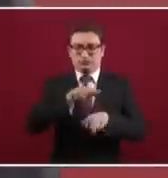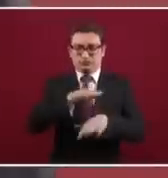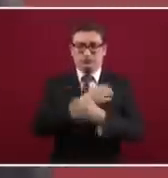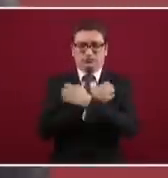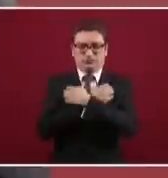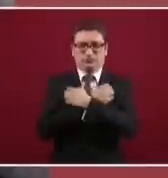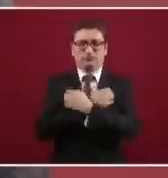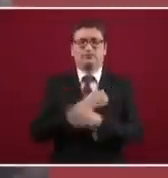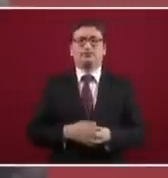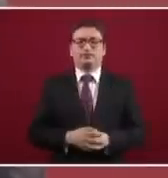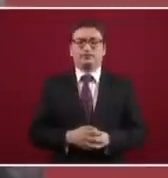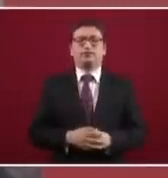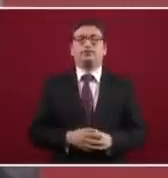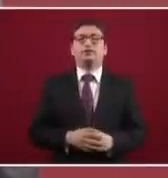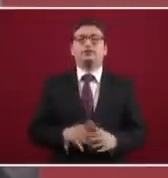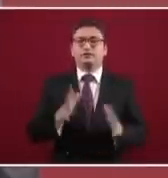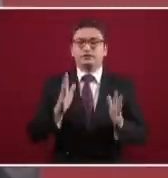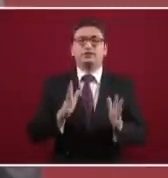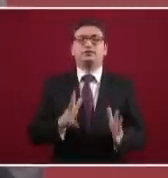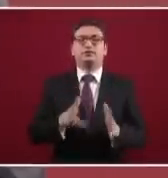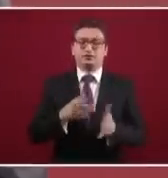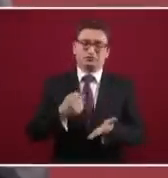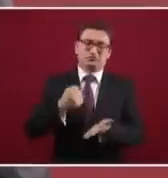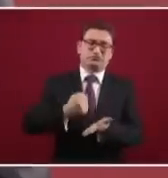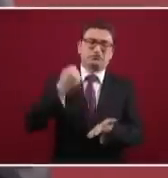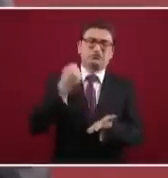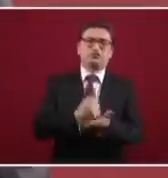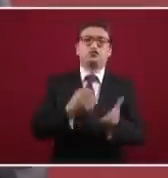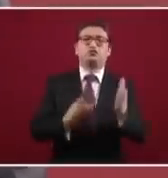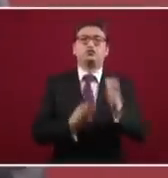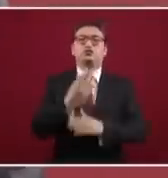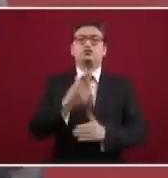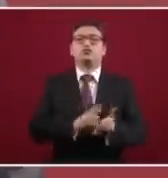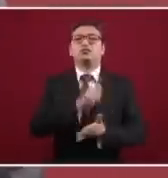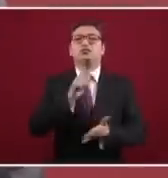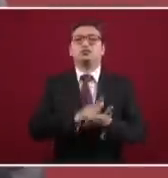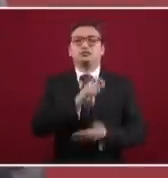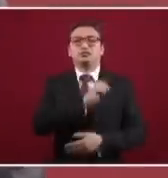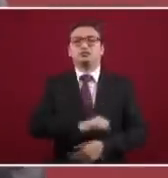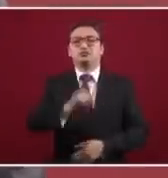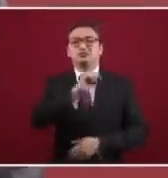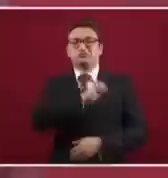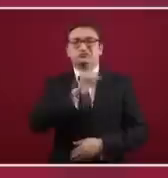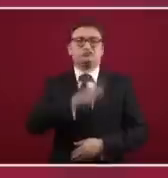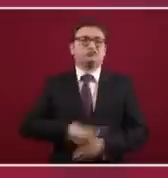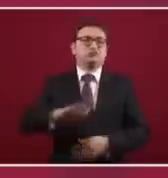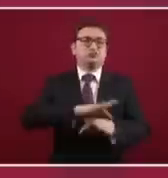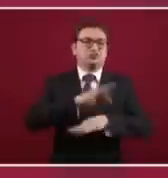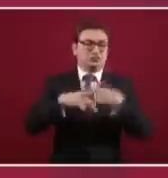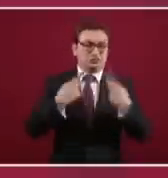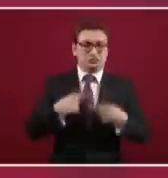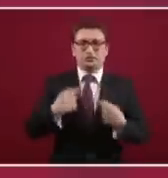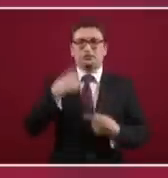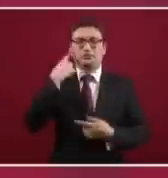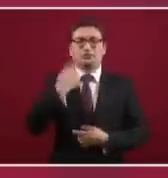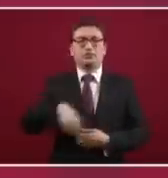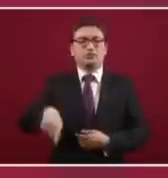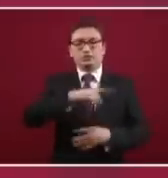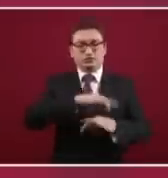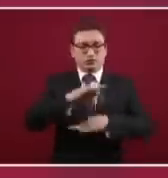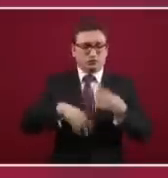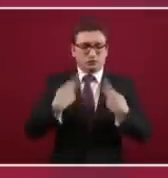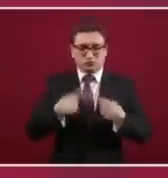Ya se aprobó la nueva ley de salud pública para garantizar la atención médica y